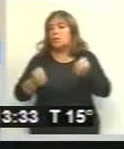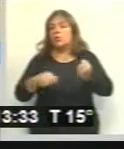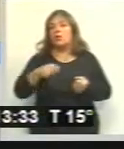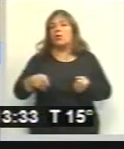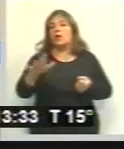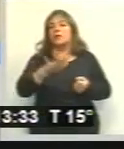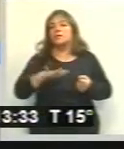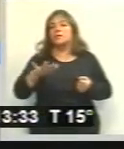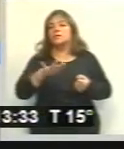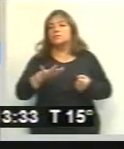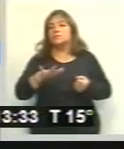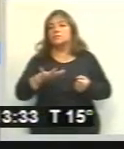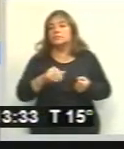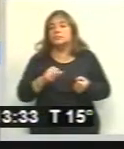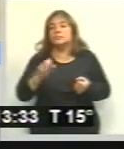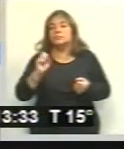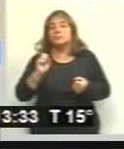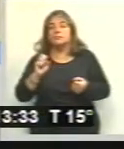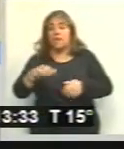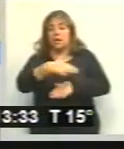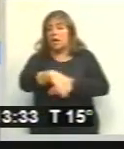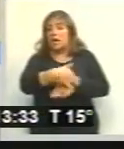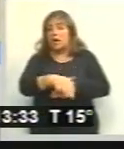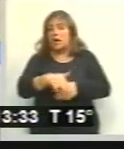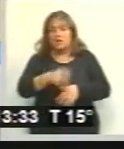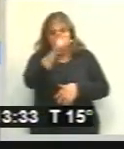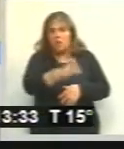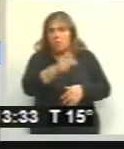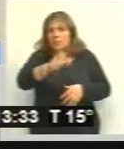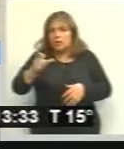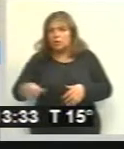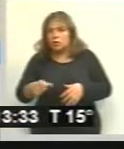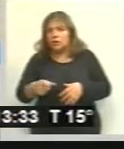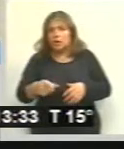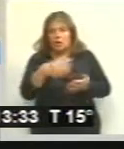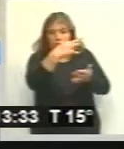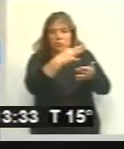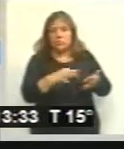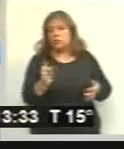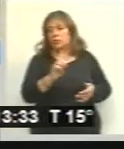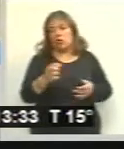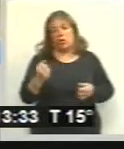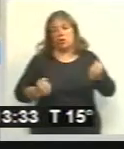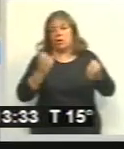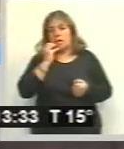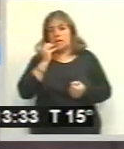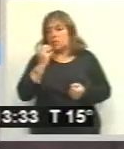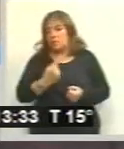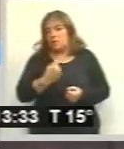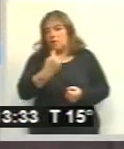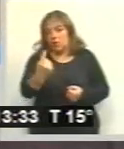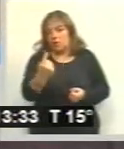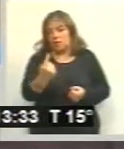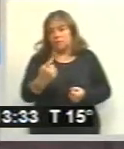en Dionisio Puig y Victorino de la Plaza. ¿Iba con pasajeros cuando se realizó el operativo? No, no, al momento de realizar este control